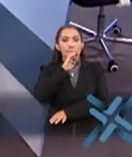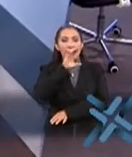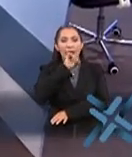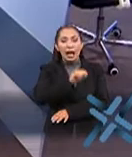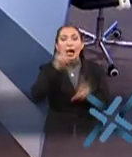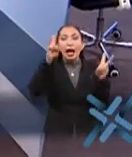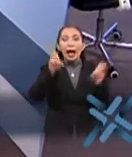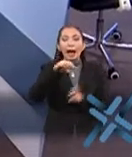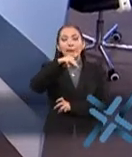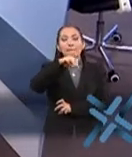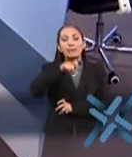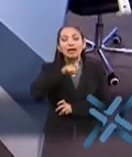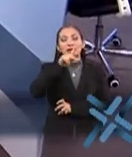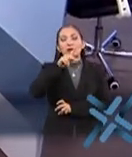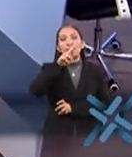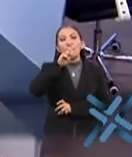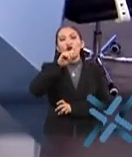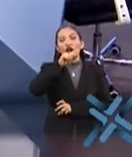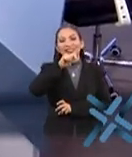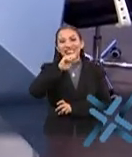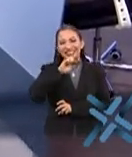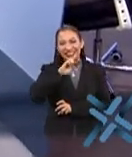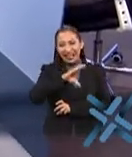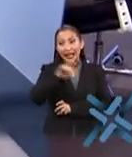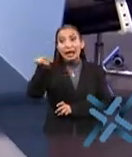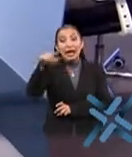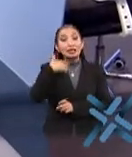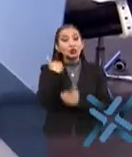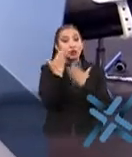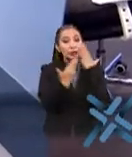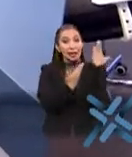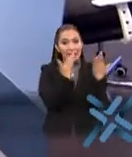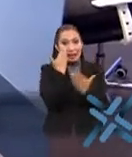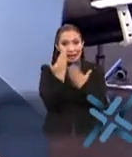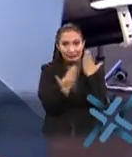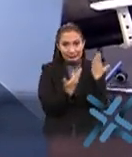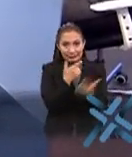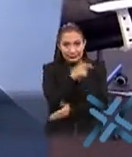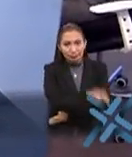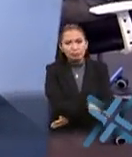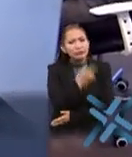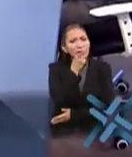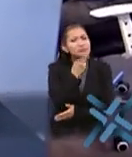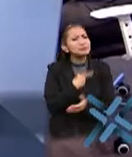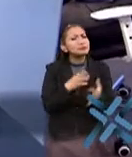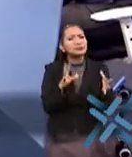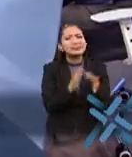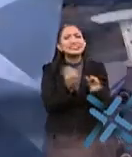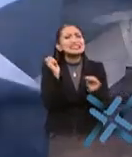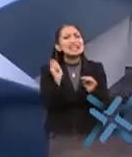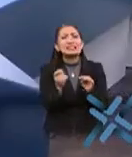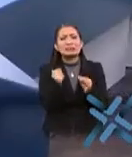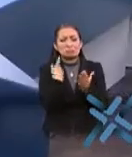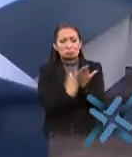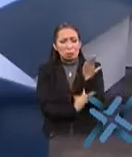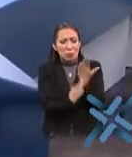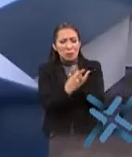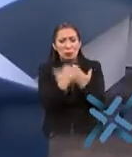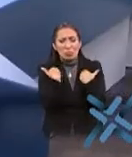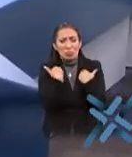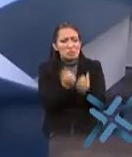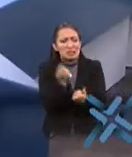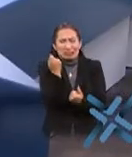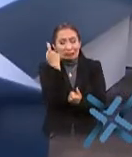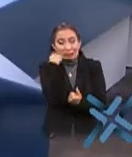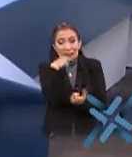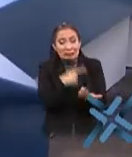programa Mexprotec, que está pues dirigido a estudiantes, pero para que nos diga perfectamente de qué se trata este programa, porque no entendemos